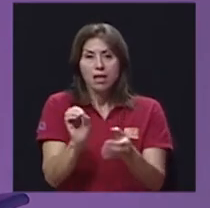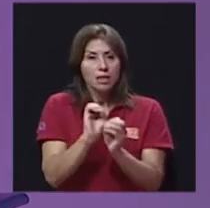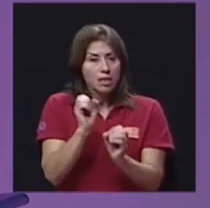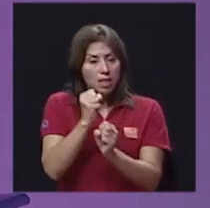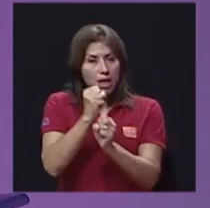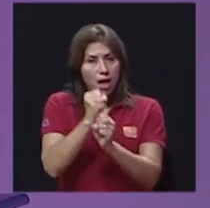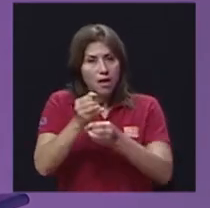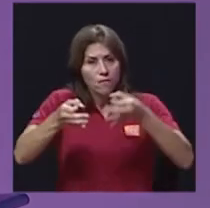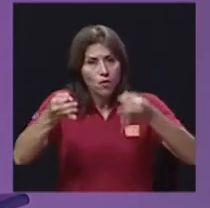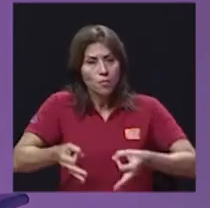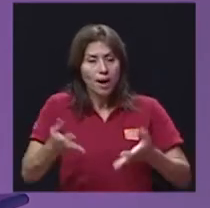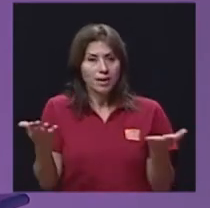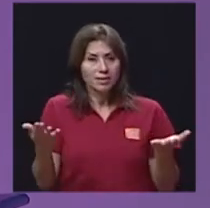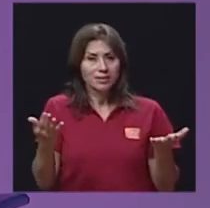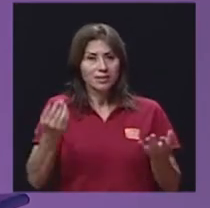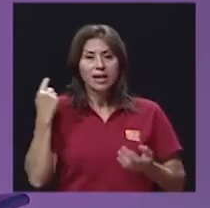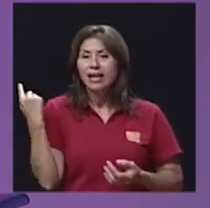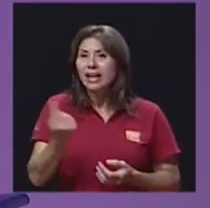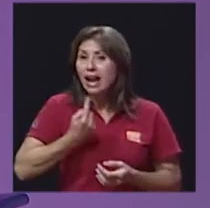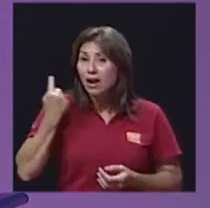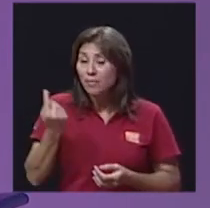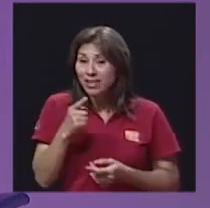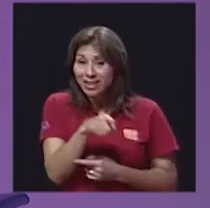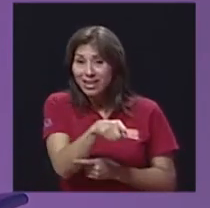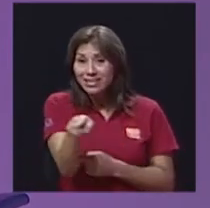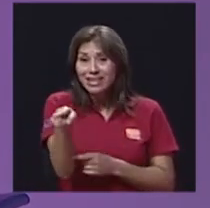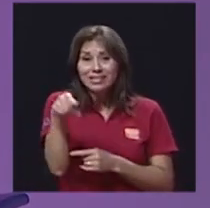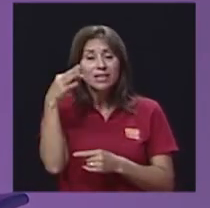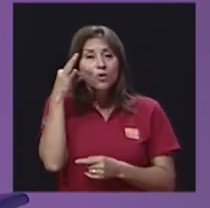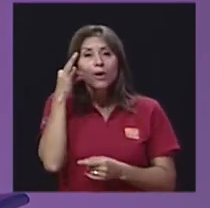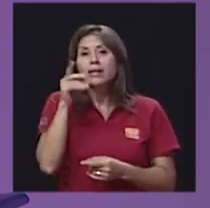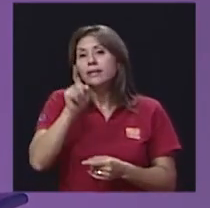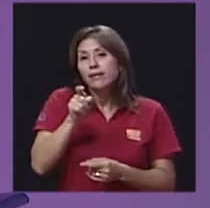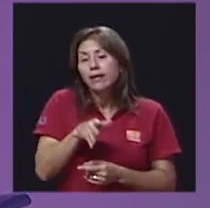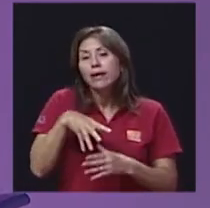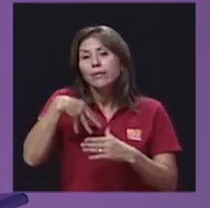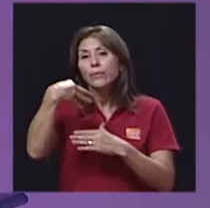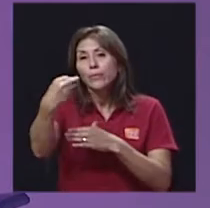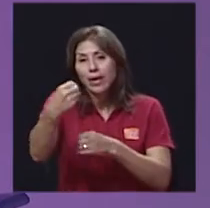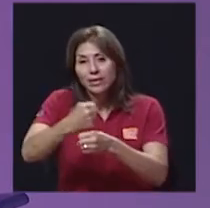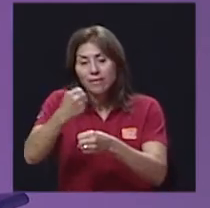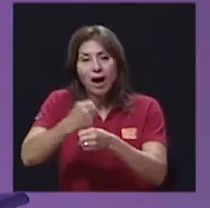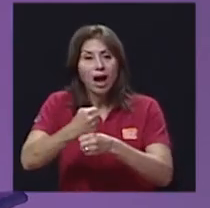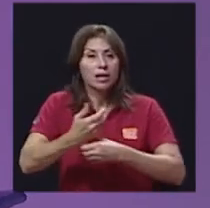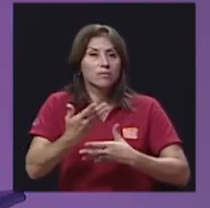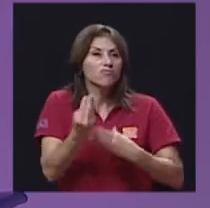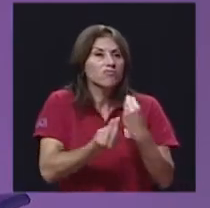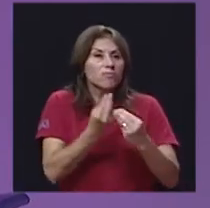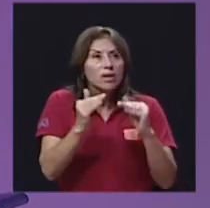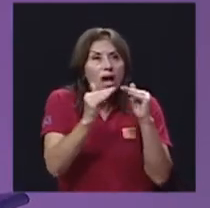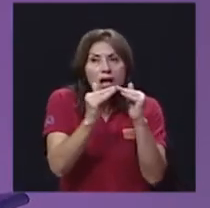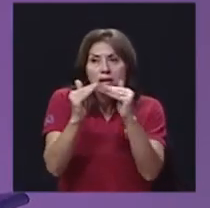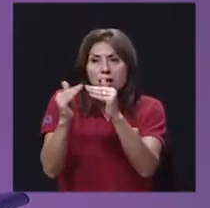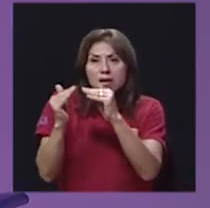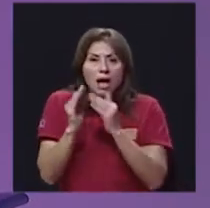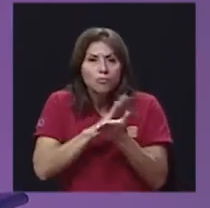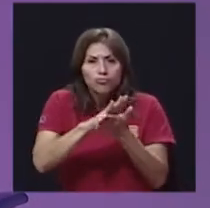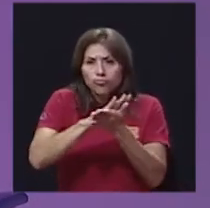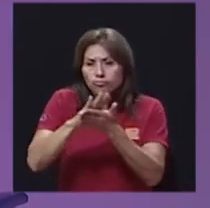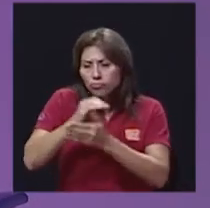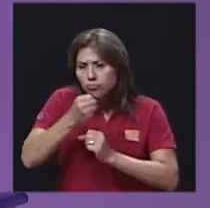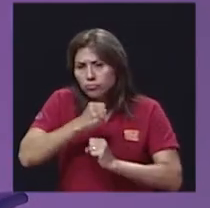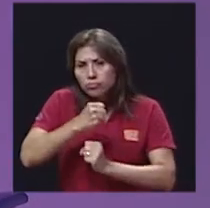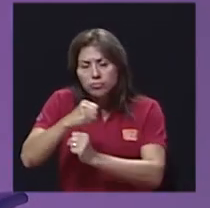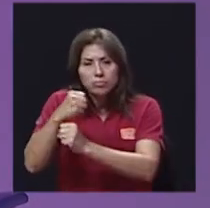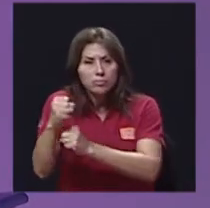formales. Generalmente las señoras ahí tienen que ir a trabajar en oficios domésticos. Tienen niños pequeños, tienen que llevarlos a guarderías.